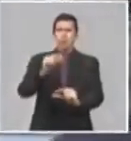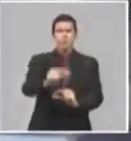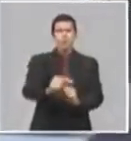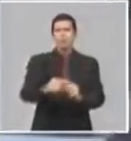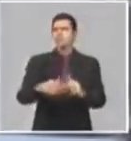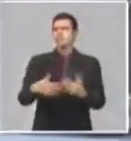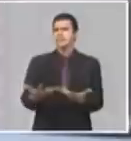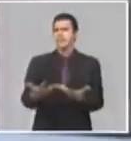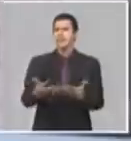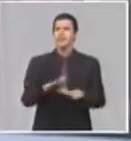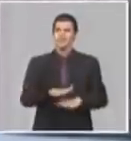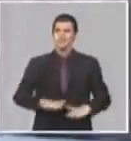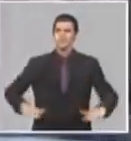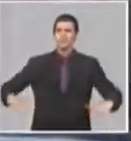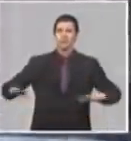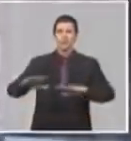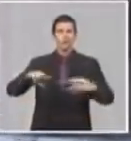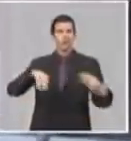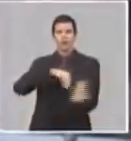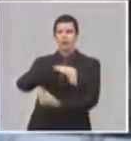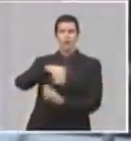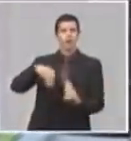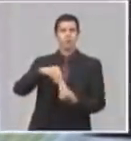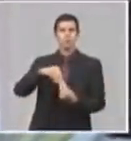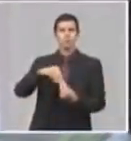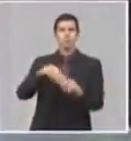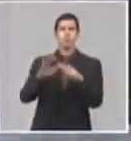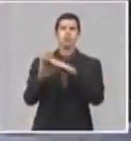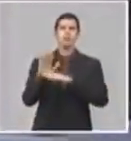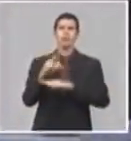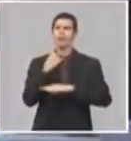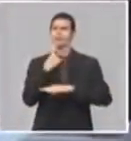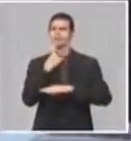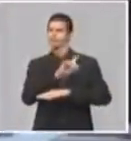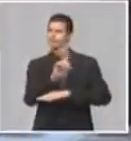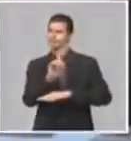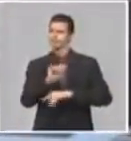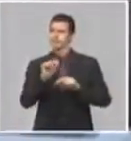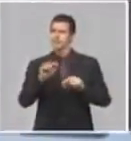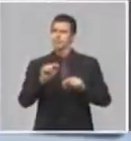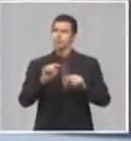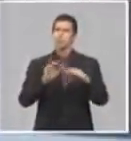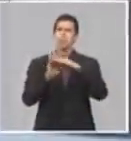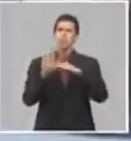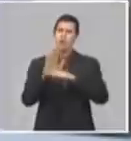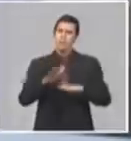aquellas mesas redondas se convertirían en una universidad